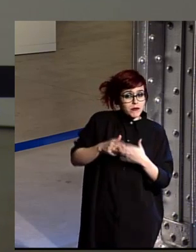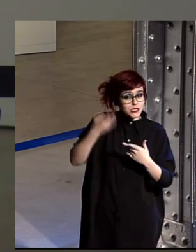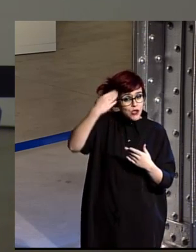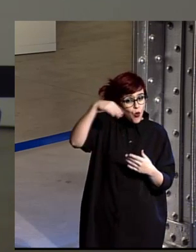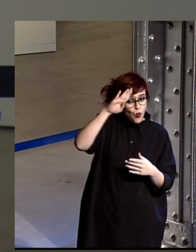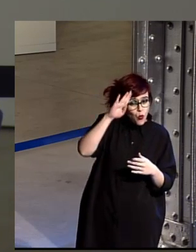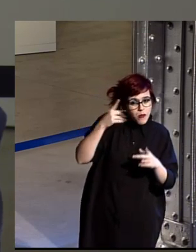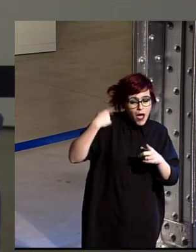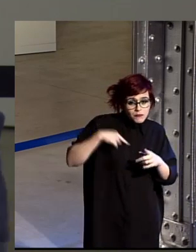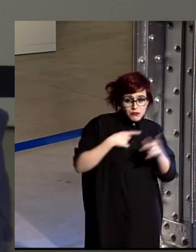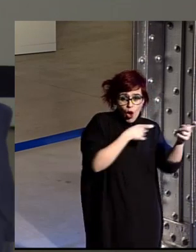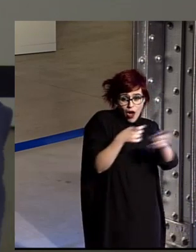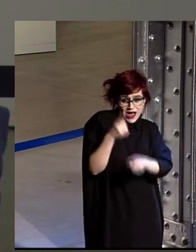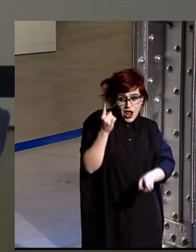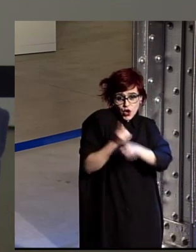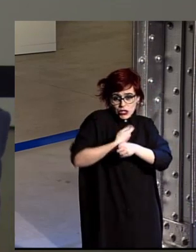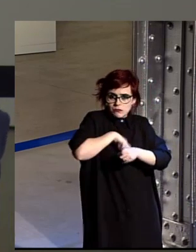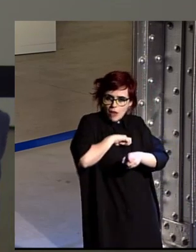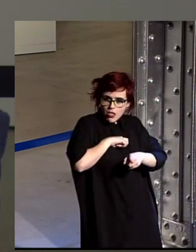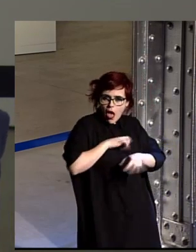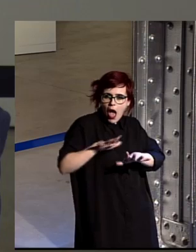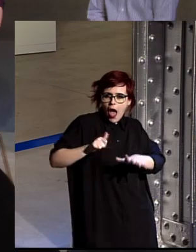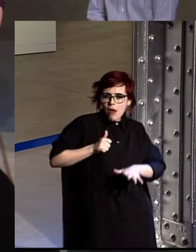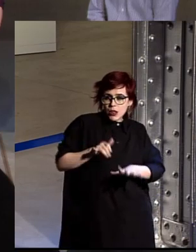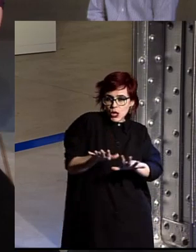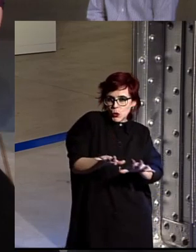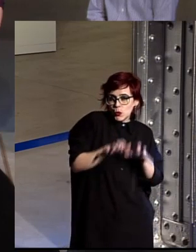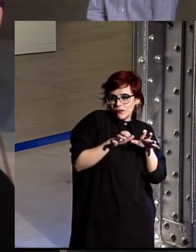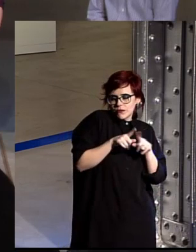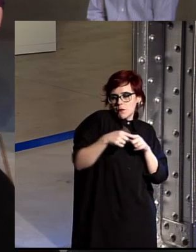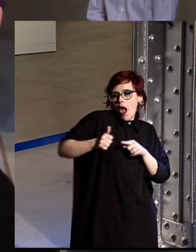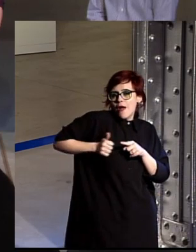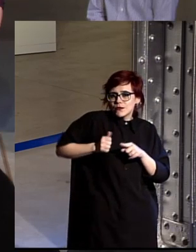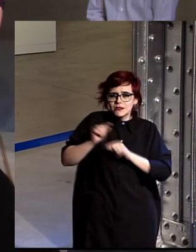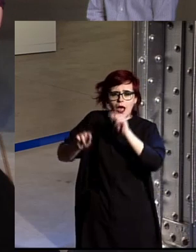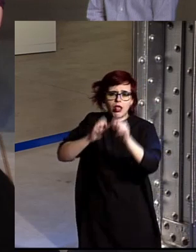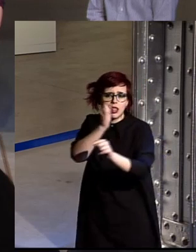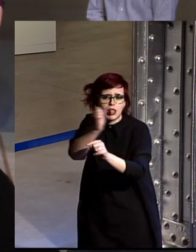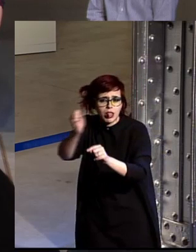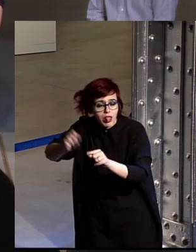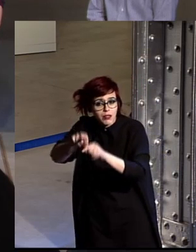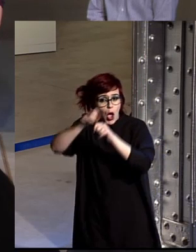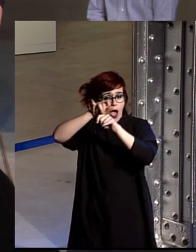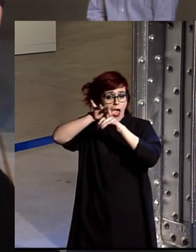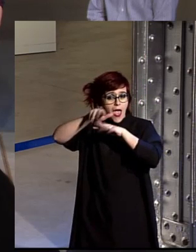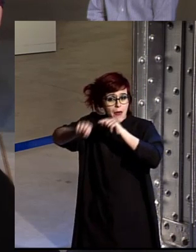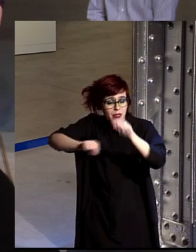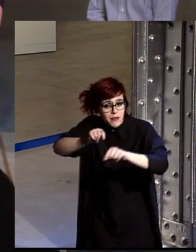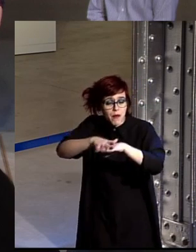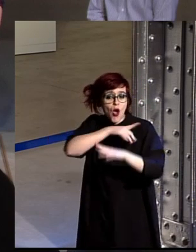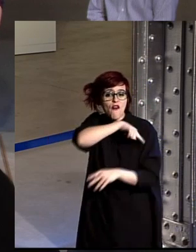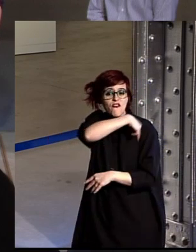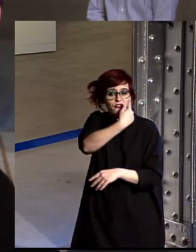Cuba y con la guerra contra los españoles. Y entonces, pudieron controlar la epidemia de